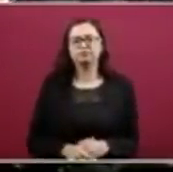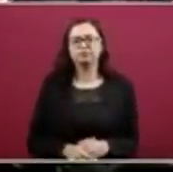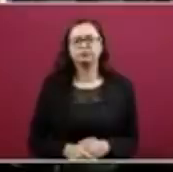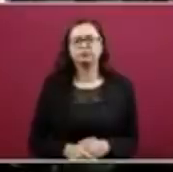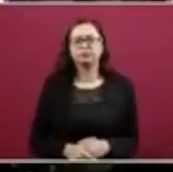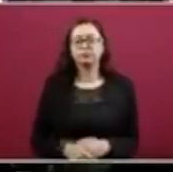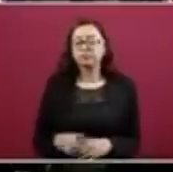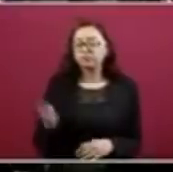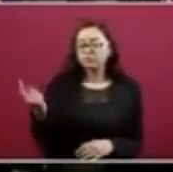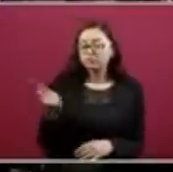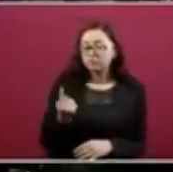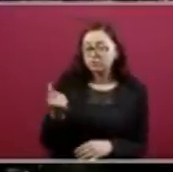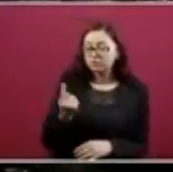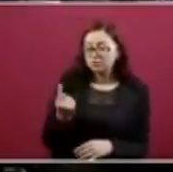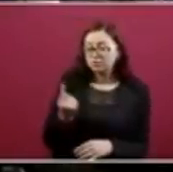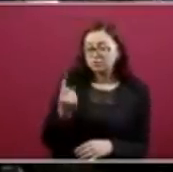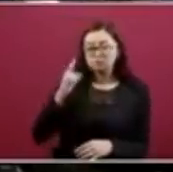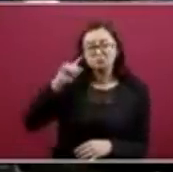¿Mande?